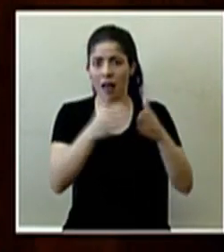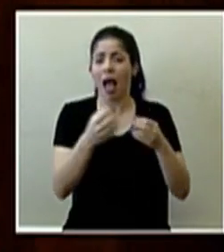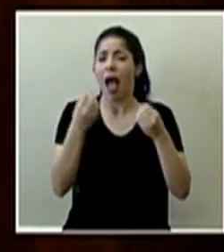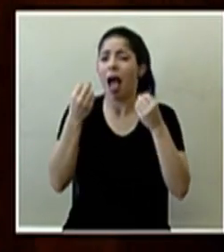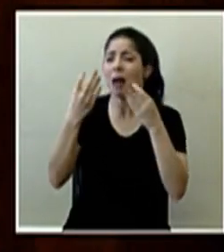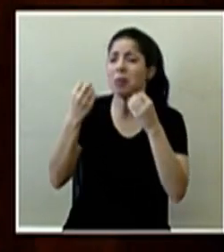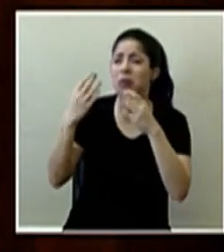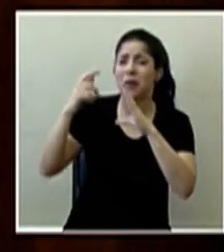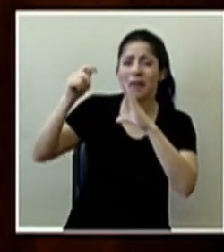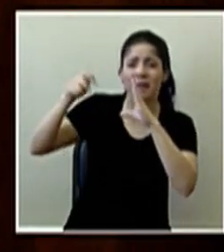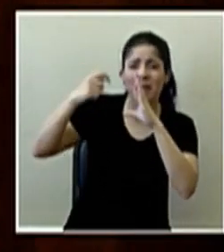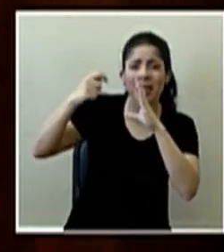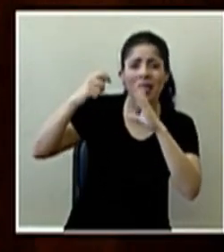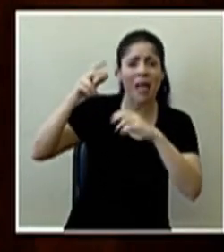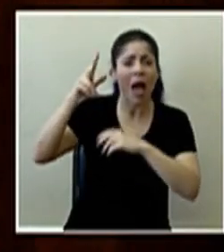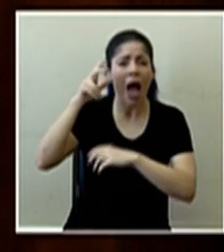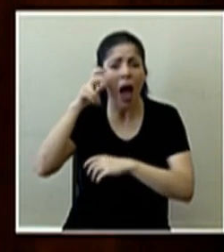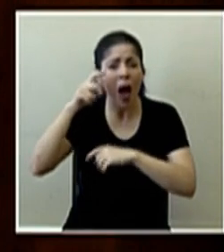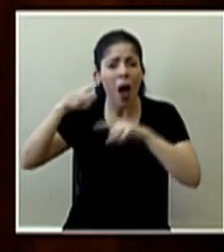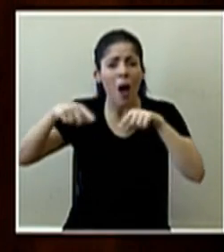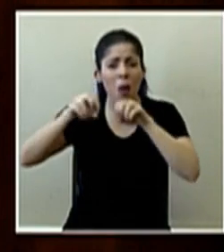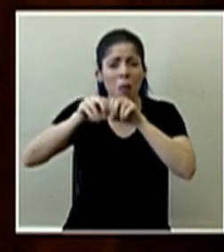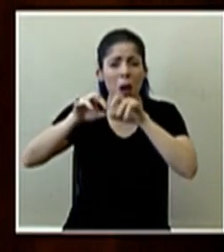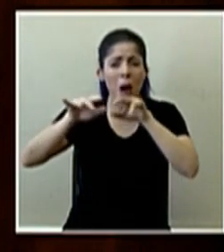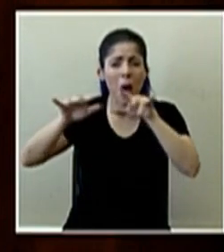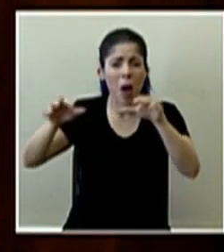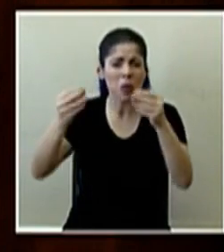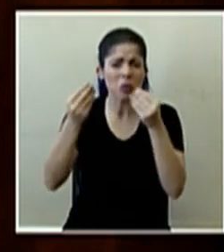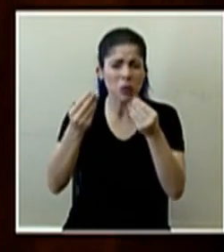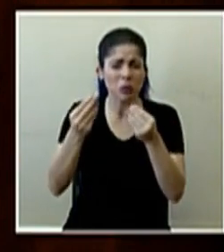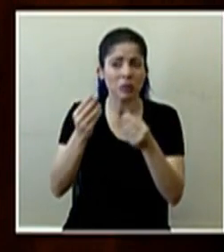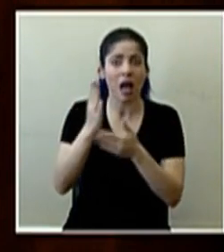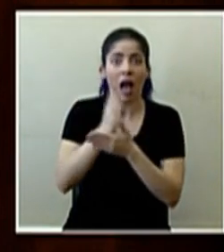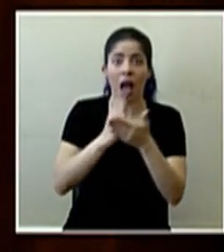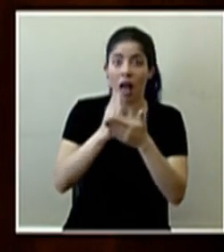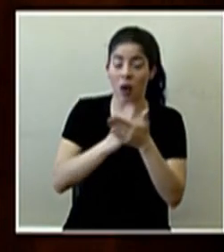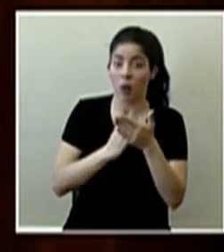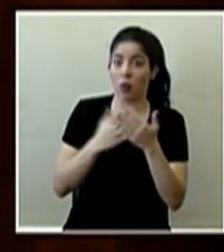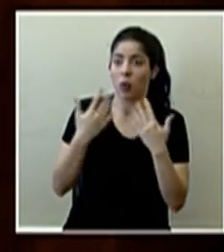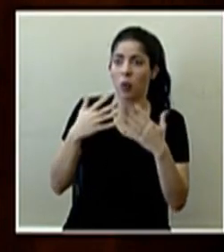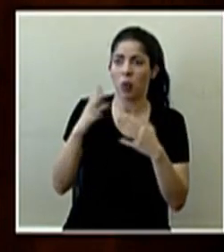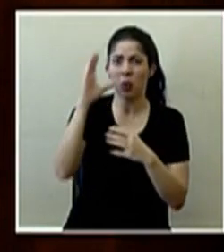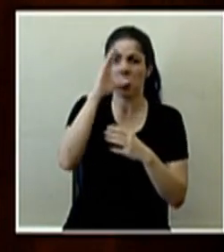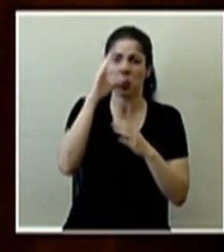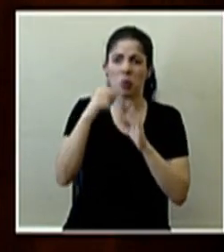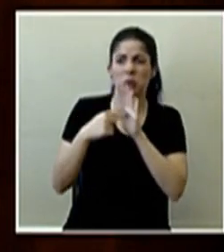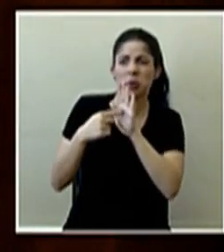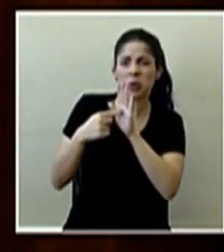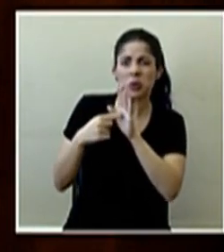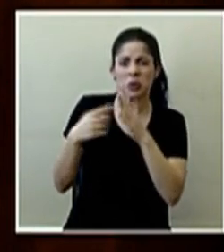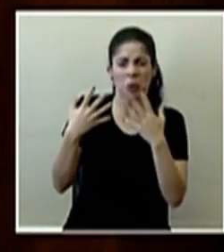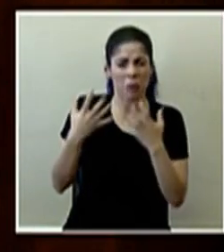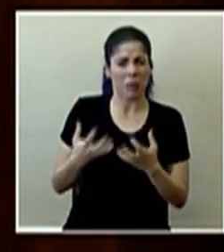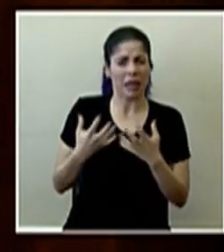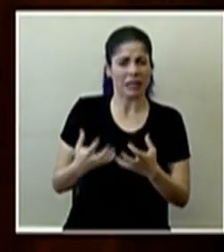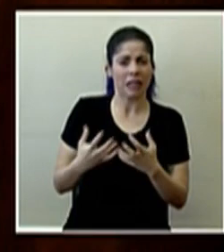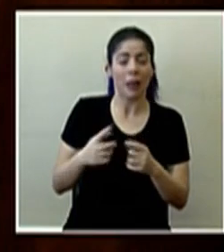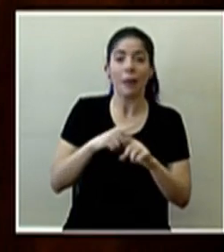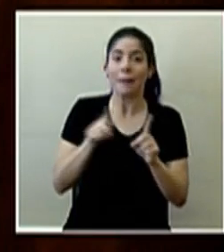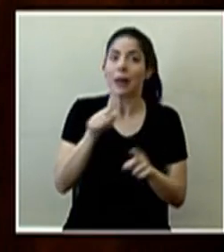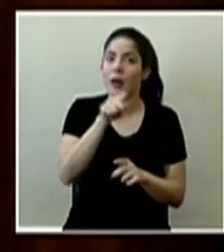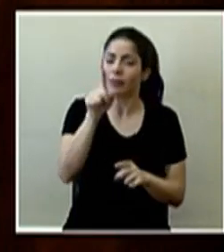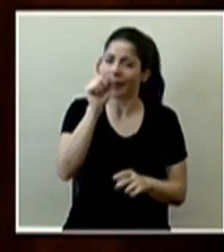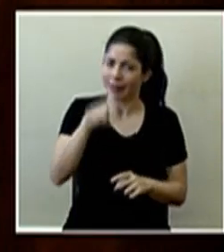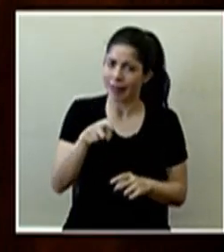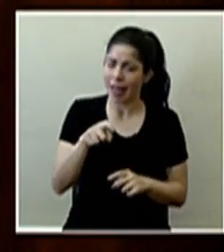de videos, de audios, de todo tipo, algunos muy sensacionalistas, que debemos de poner en su